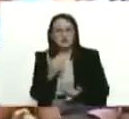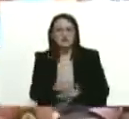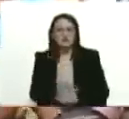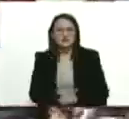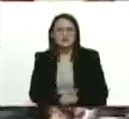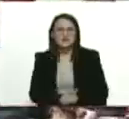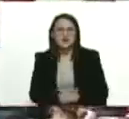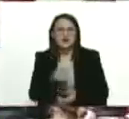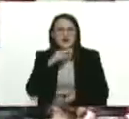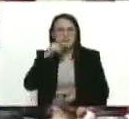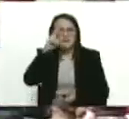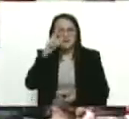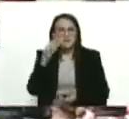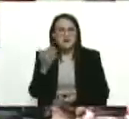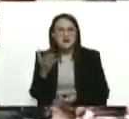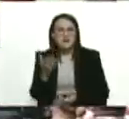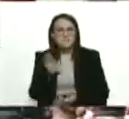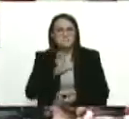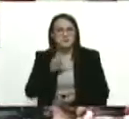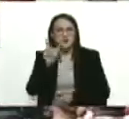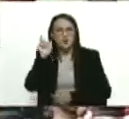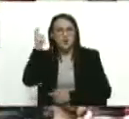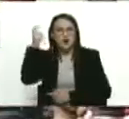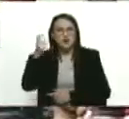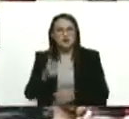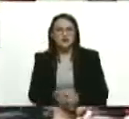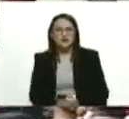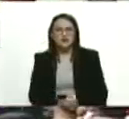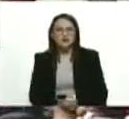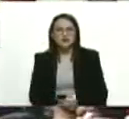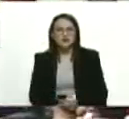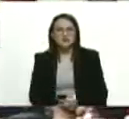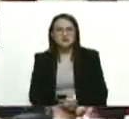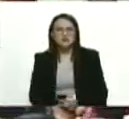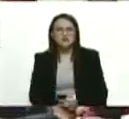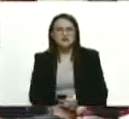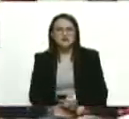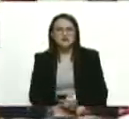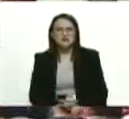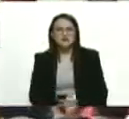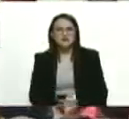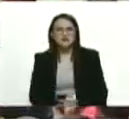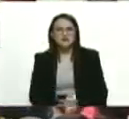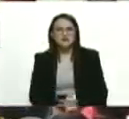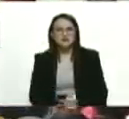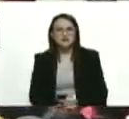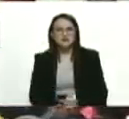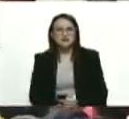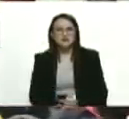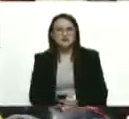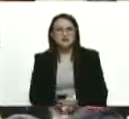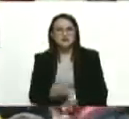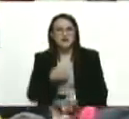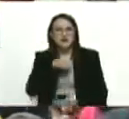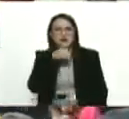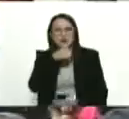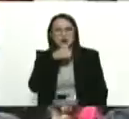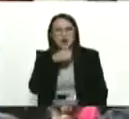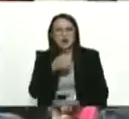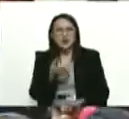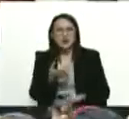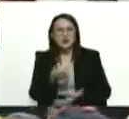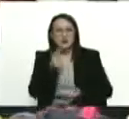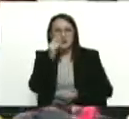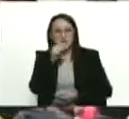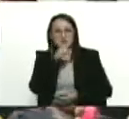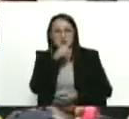El papá de mi mamá era de por aquí, de Guárico. De aquí, de Guárico. Mi abuelo, pues. Mi abuelo,